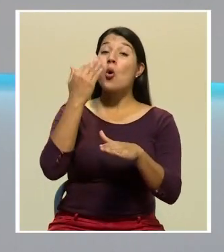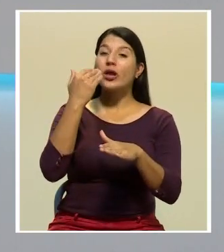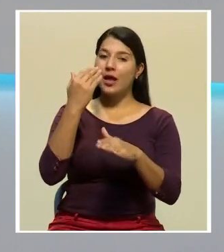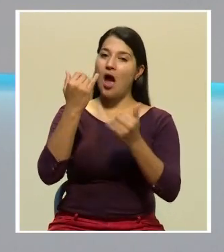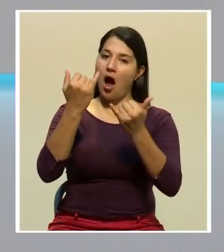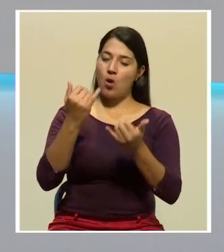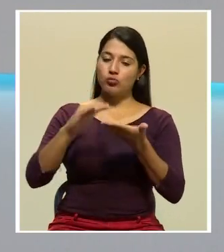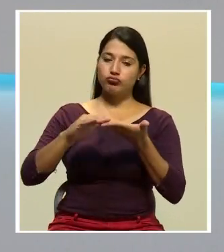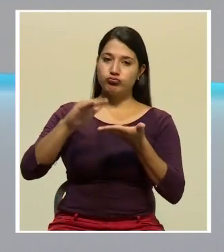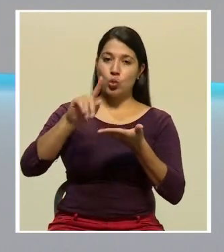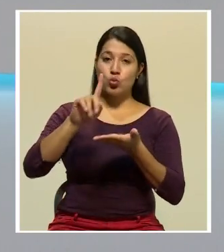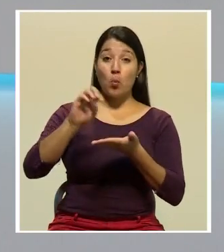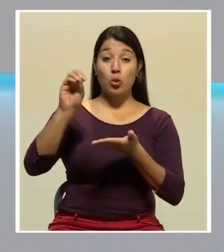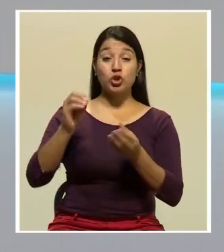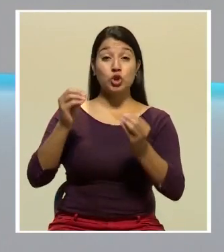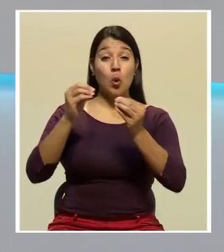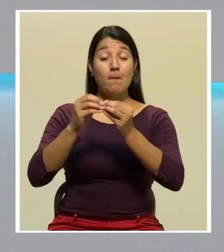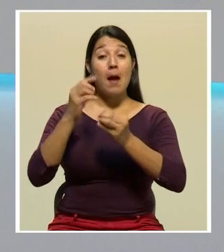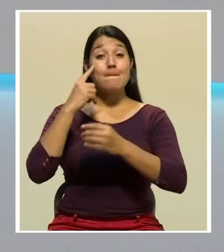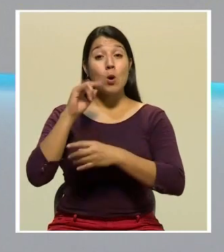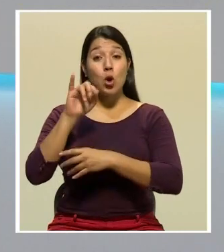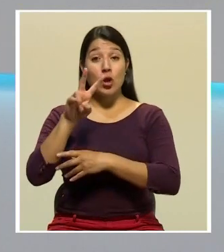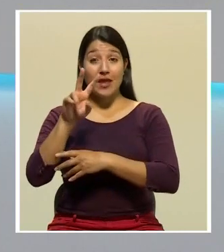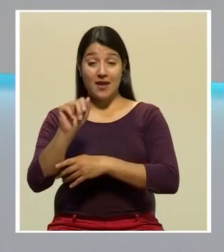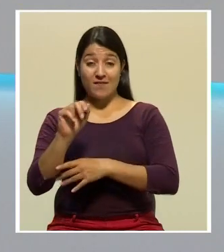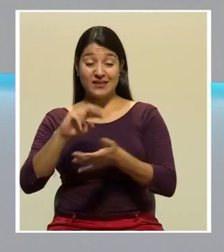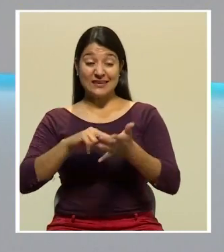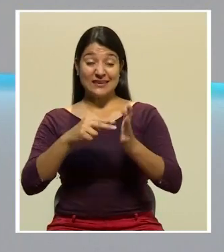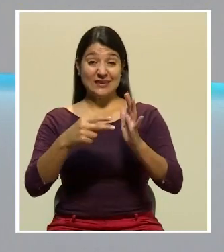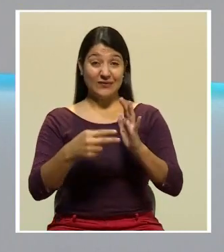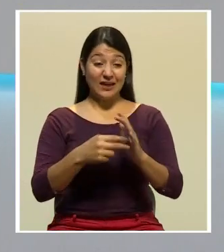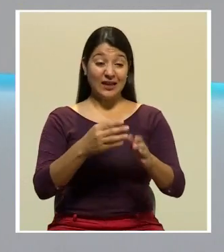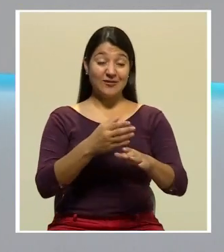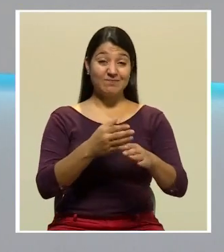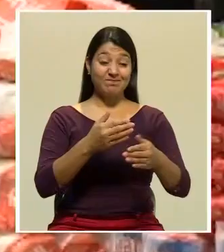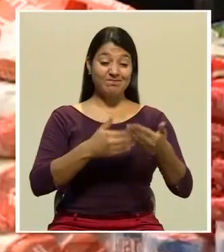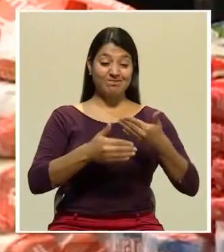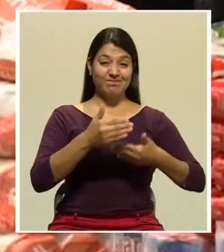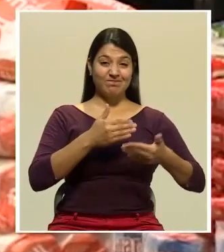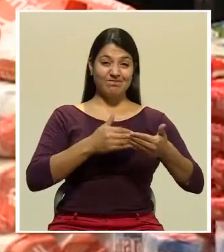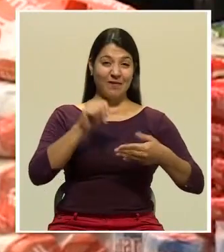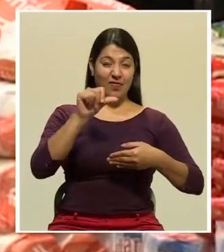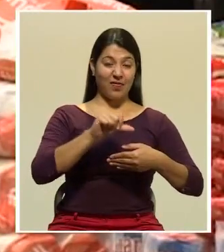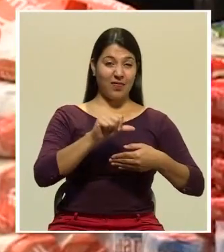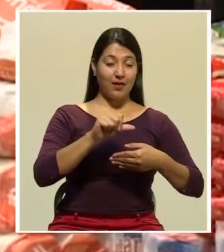deficiente alimentación en las familias de menos recursos.